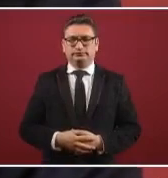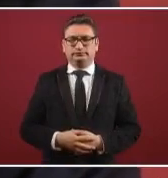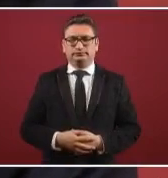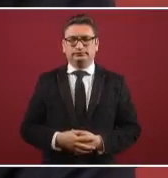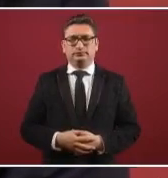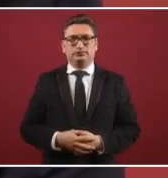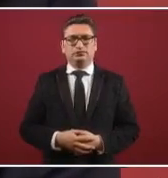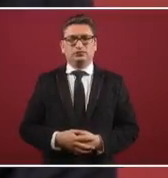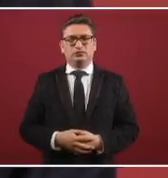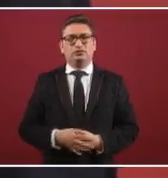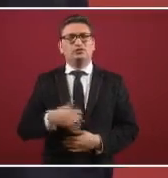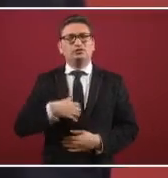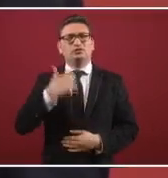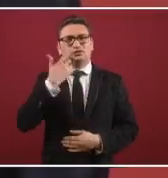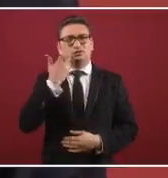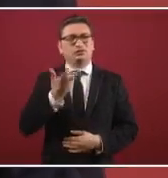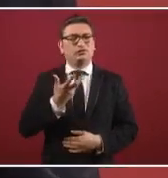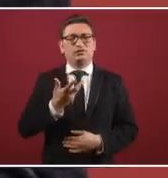estrechar aún más las relaciones